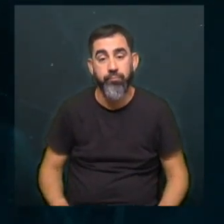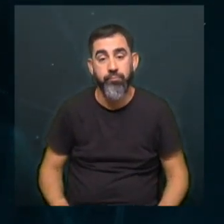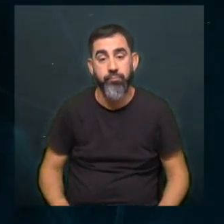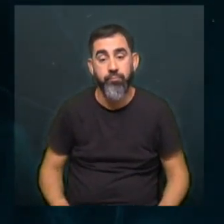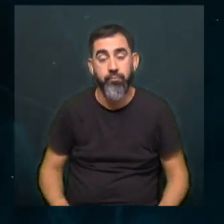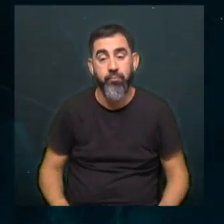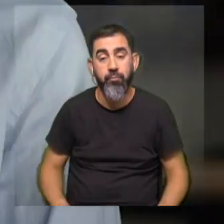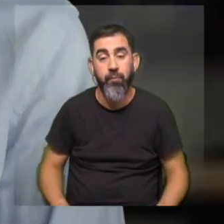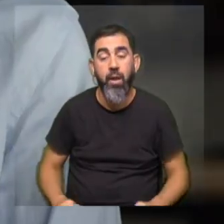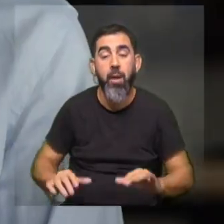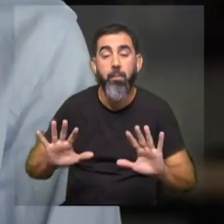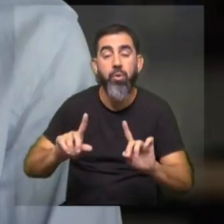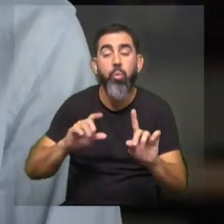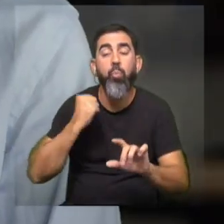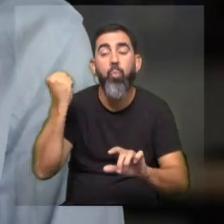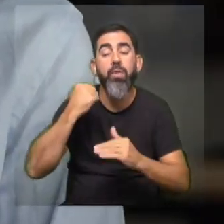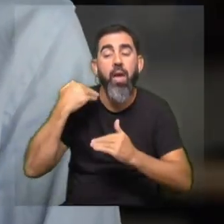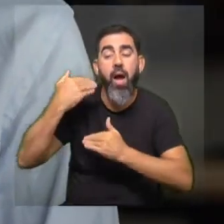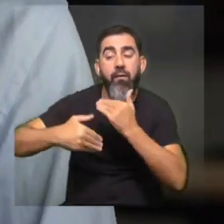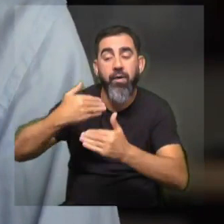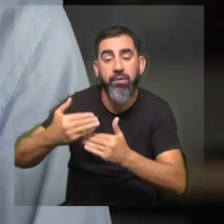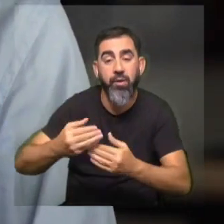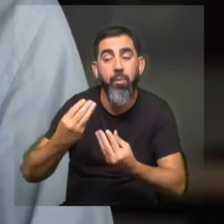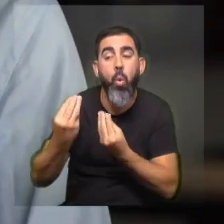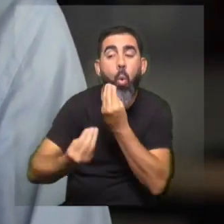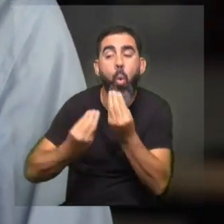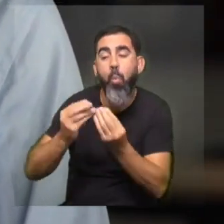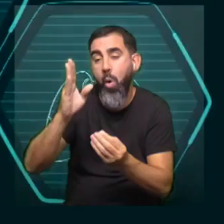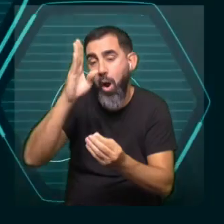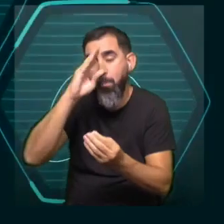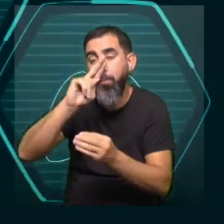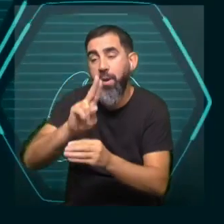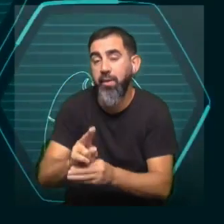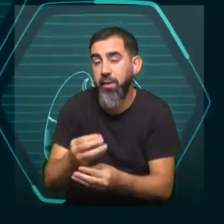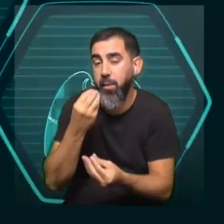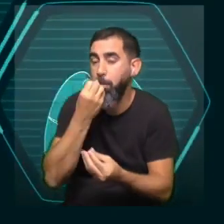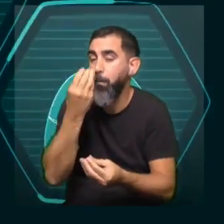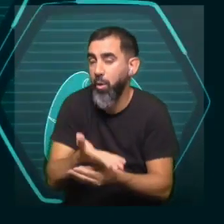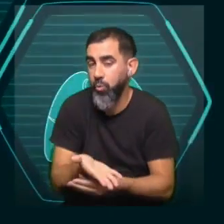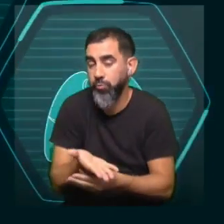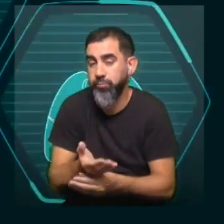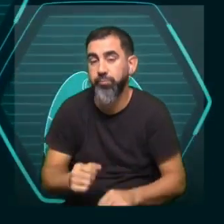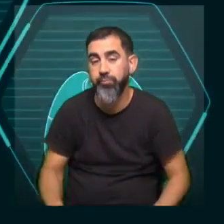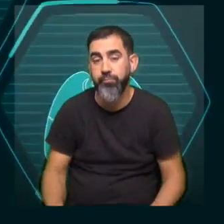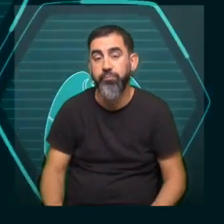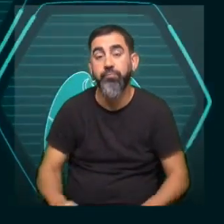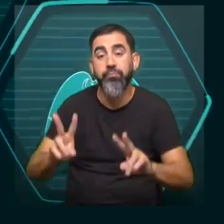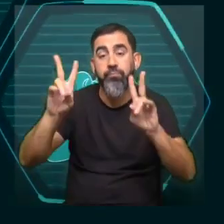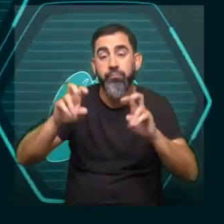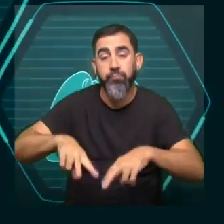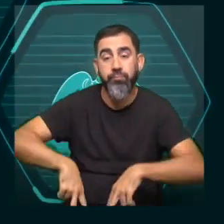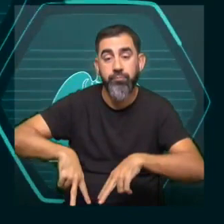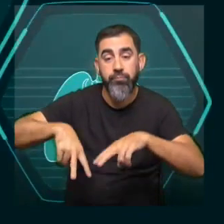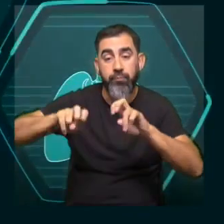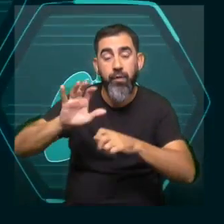Capaz que no es tanto lo importante lo que avance, sino cómo se aprenda a usar eso. Hablando de investigación en